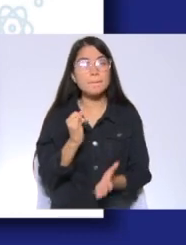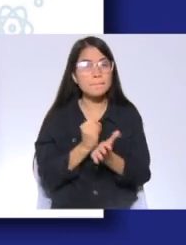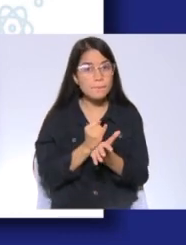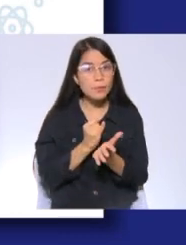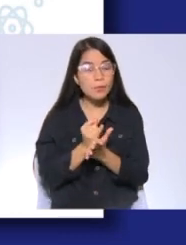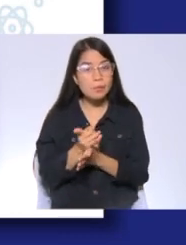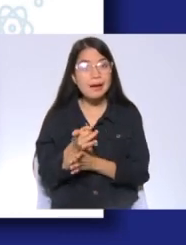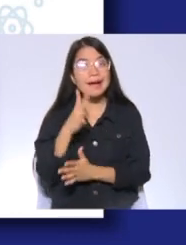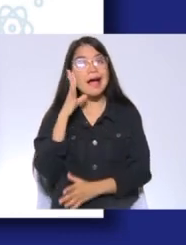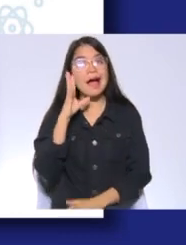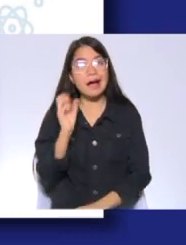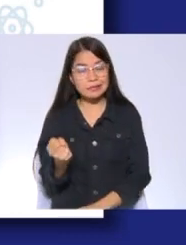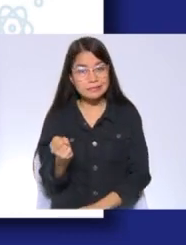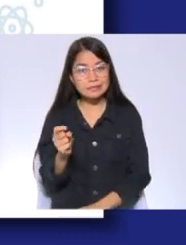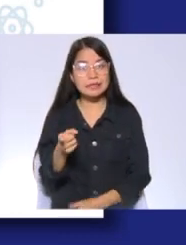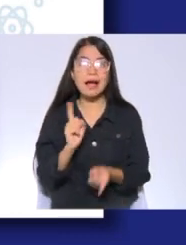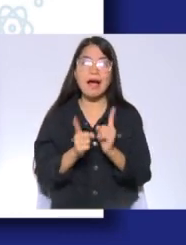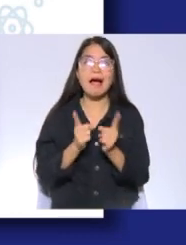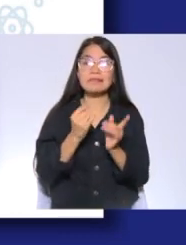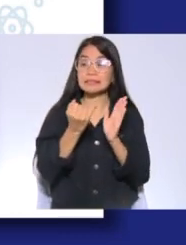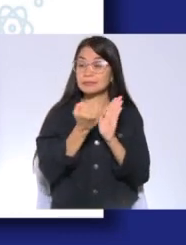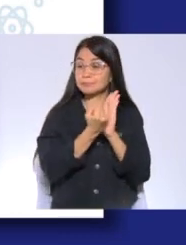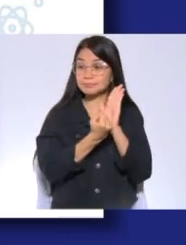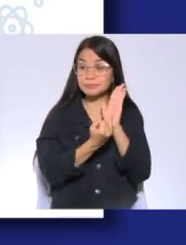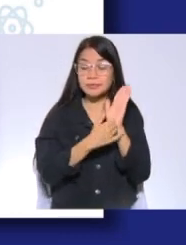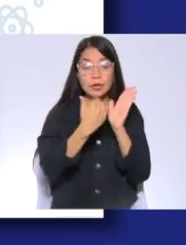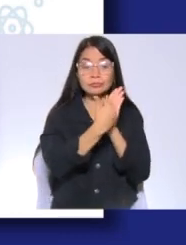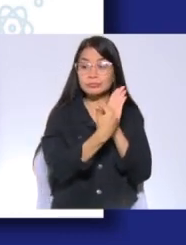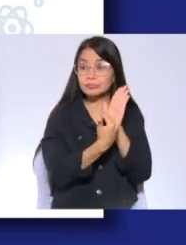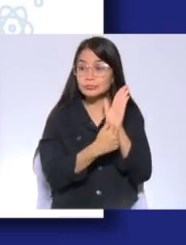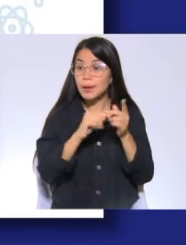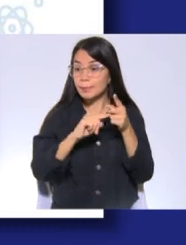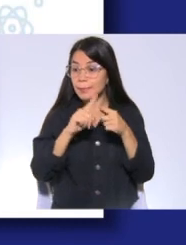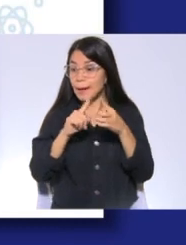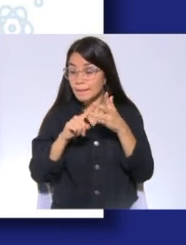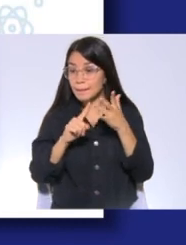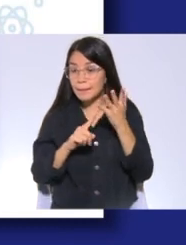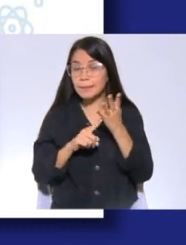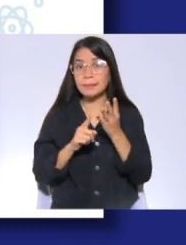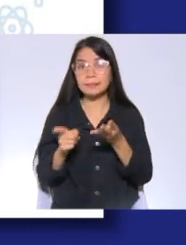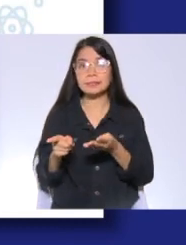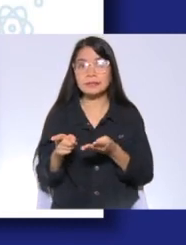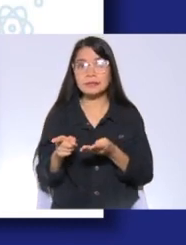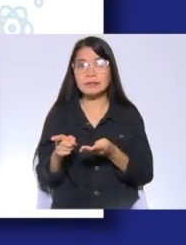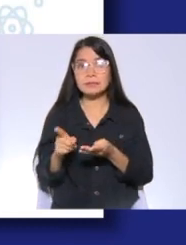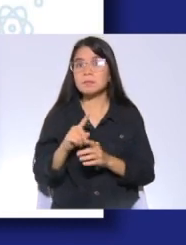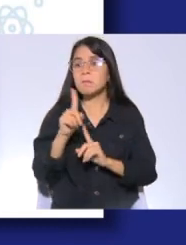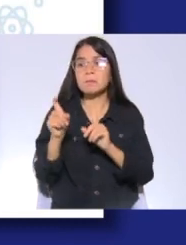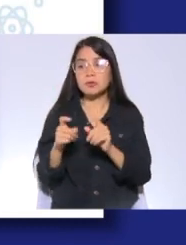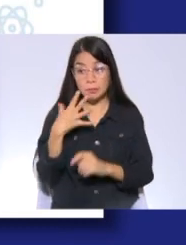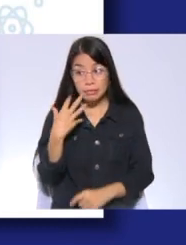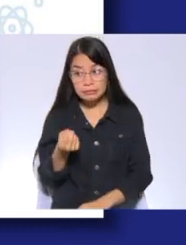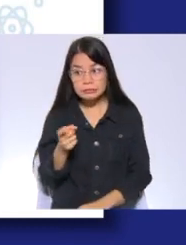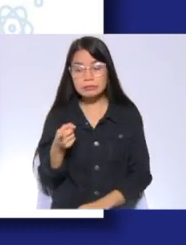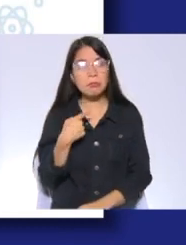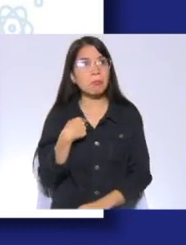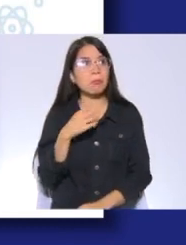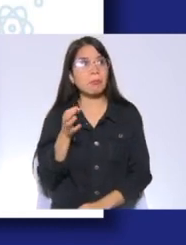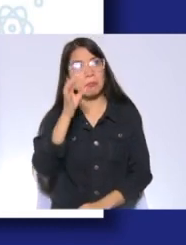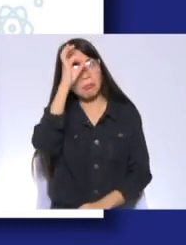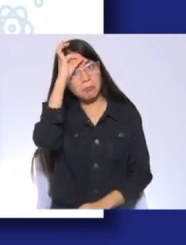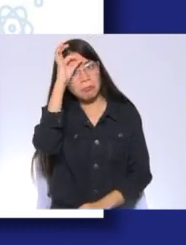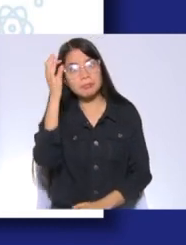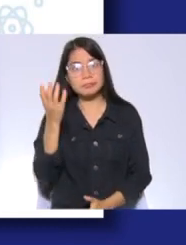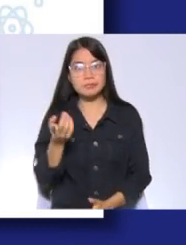una sola instrucción, pero no constatamos si el estudiante entendió lo que queremos que realice o que logre como tal. Y cada vez que terminemos